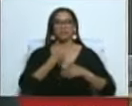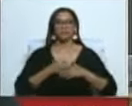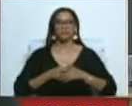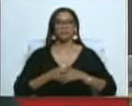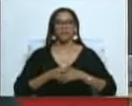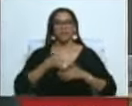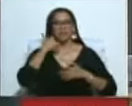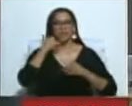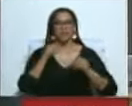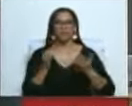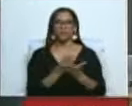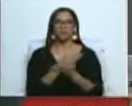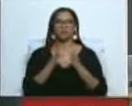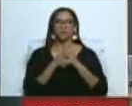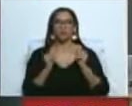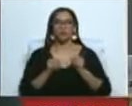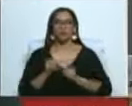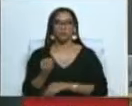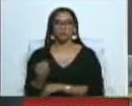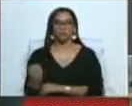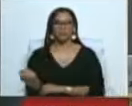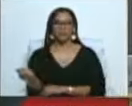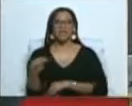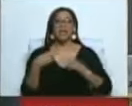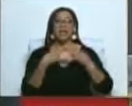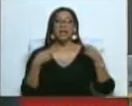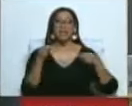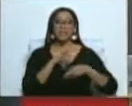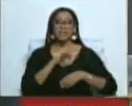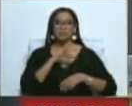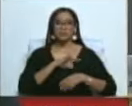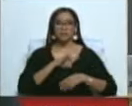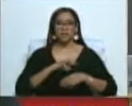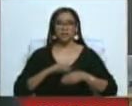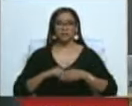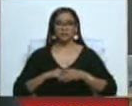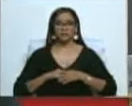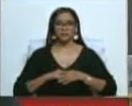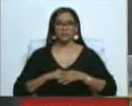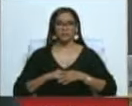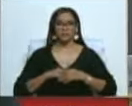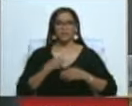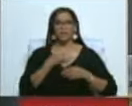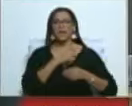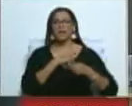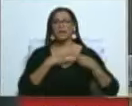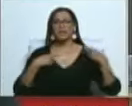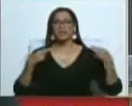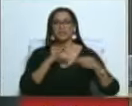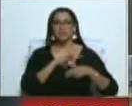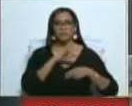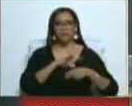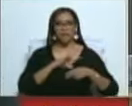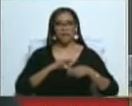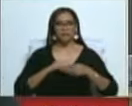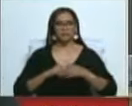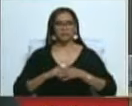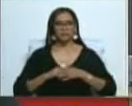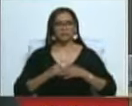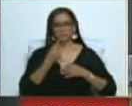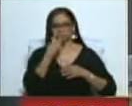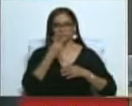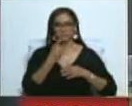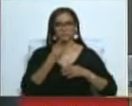teléfono sustituyó todo. Todo, correcto. Y las redes sociales. Las redes sociales. Si uno se pone a